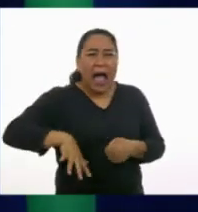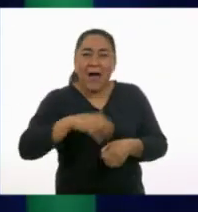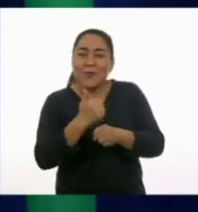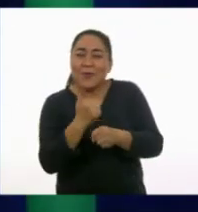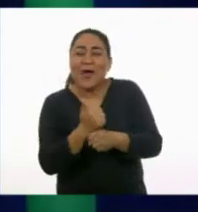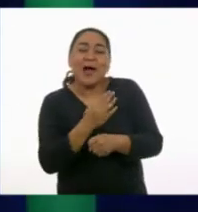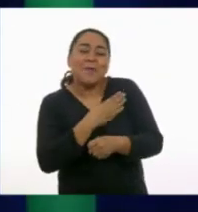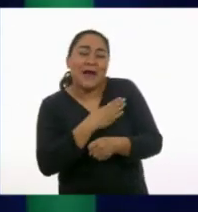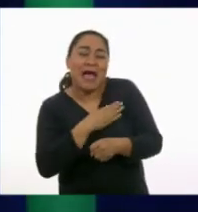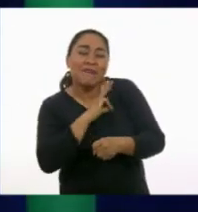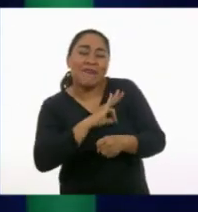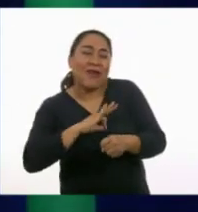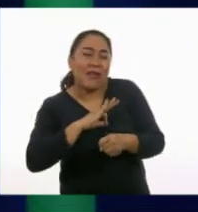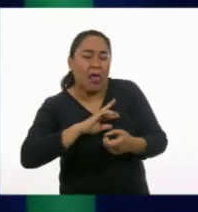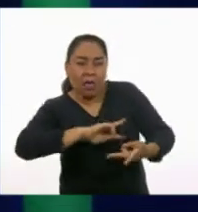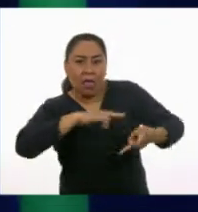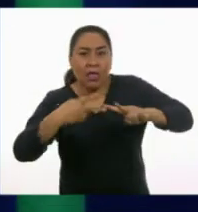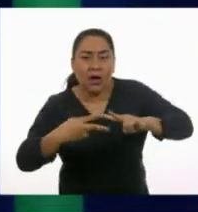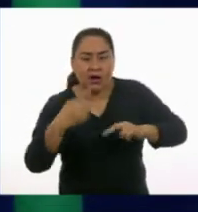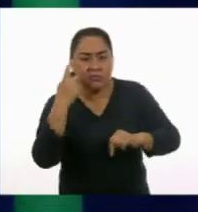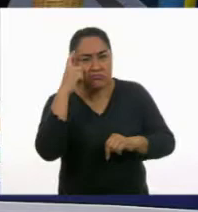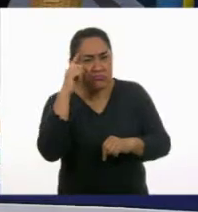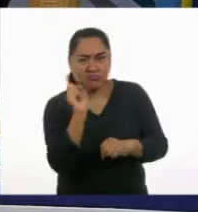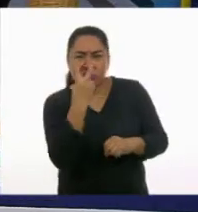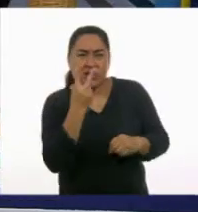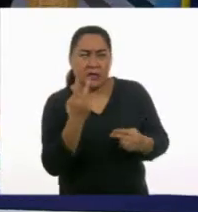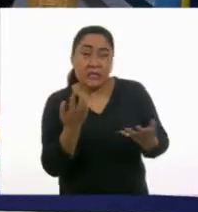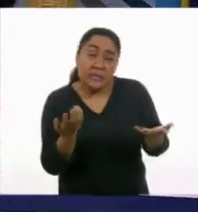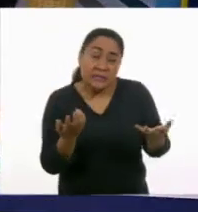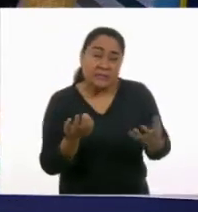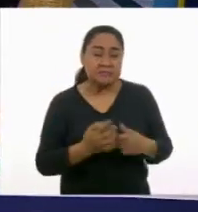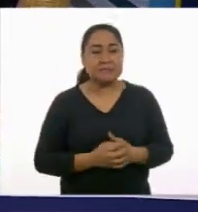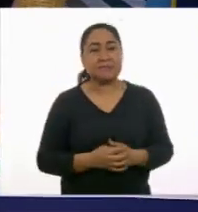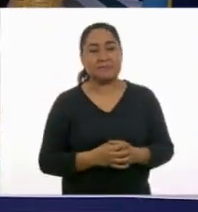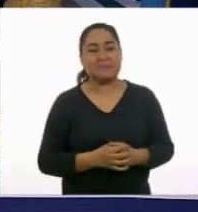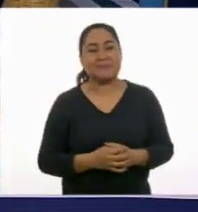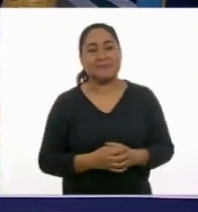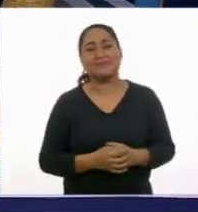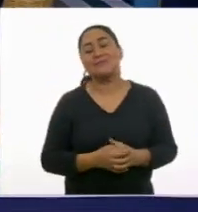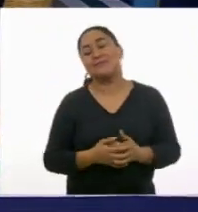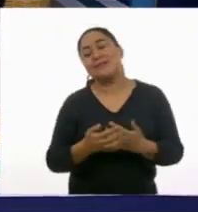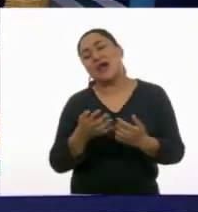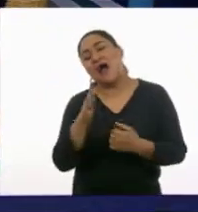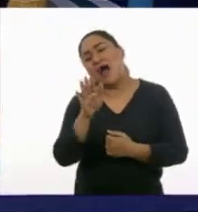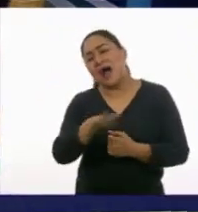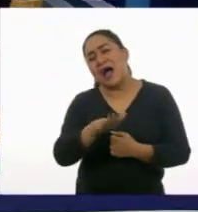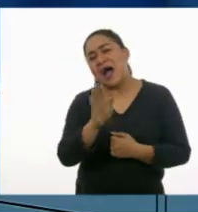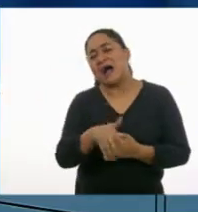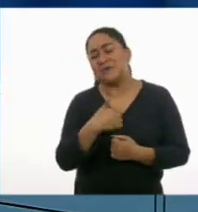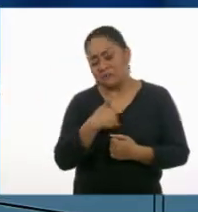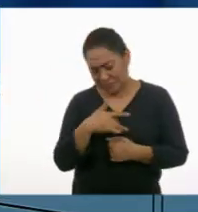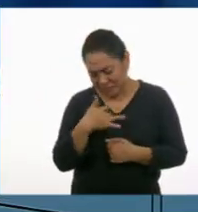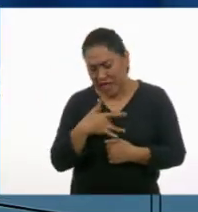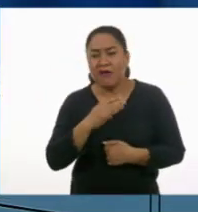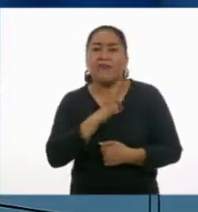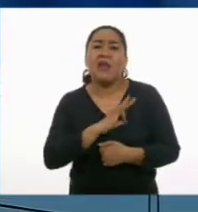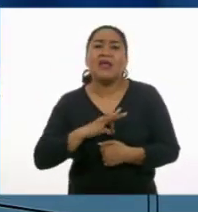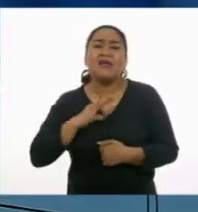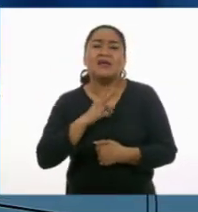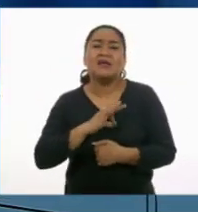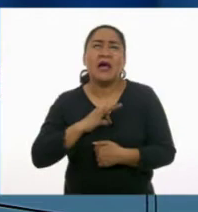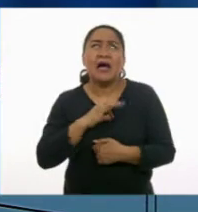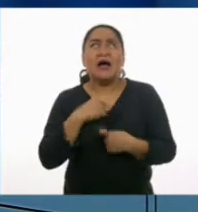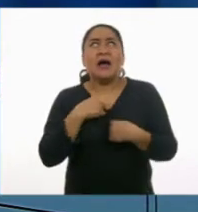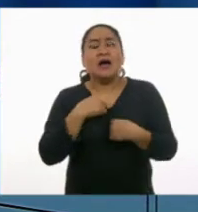y muy feliz. Y ahorita ya está enojona. Sí, sí. Ya no me cae bien. Pero a mí me hace muy feliz